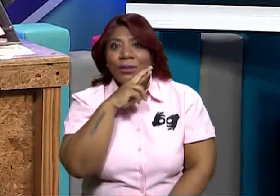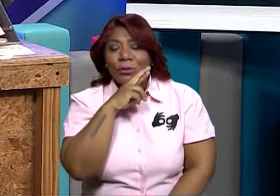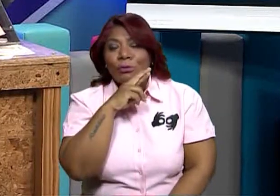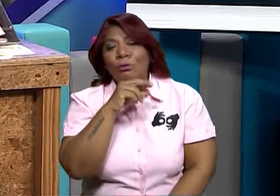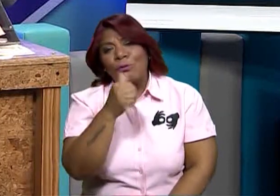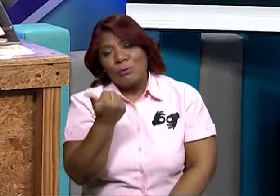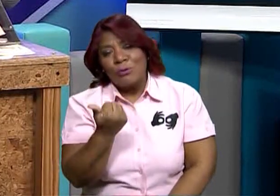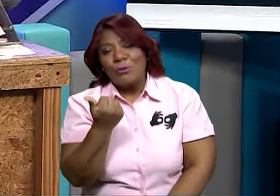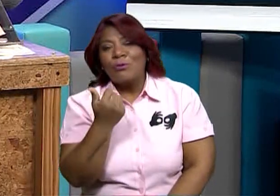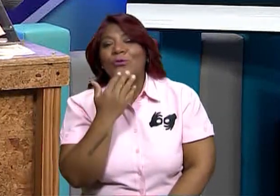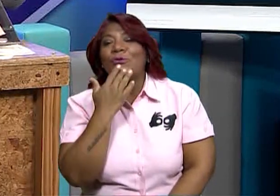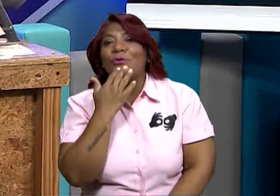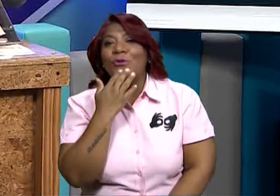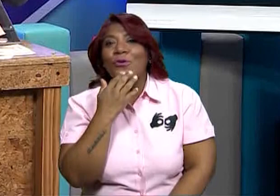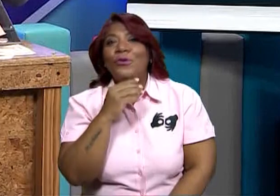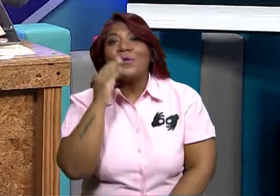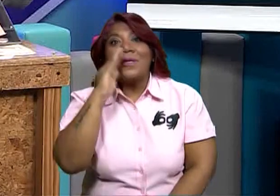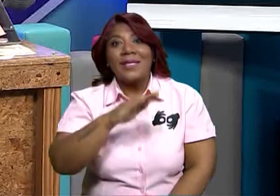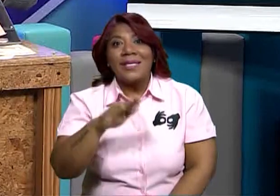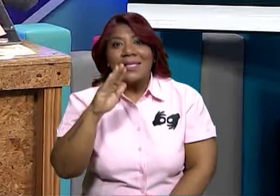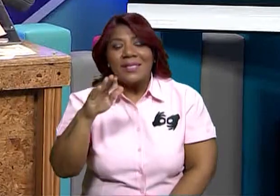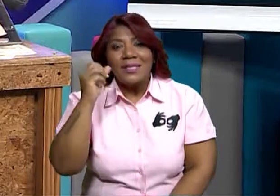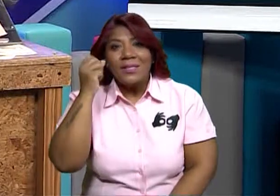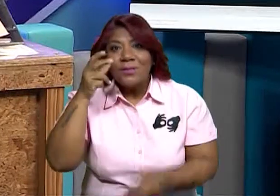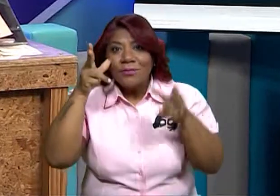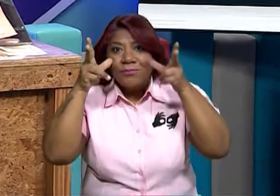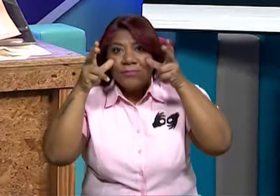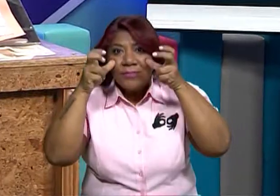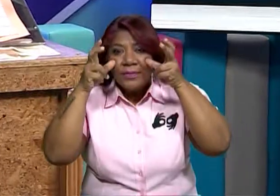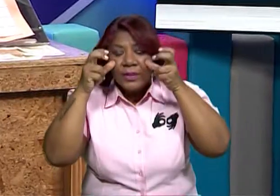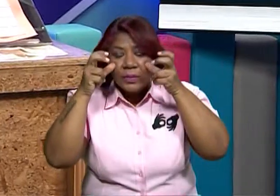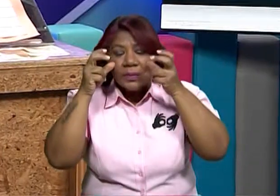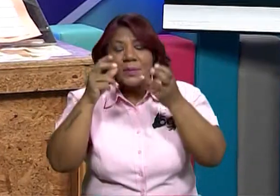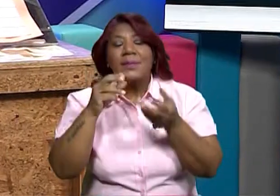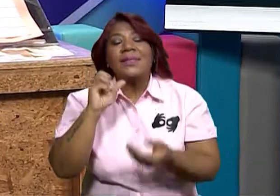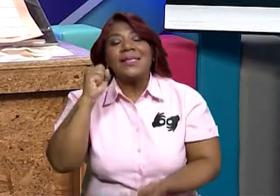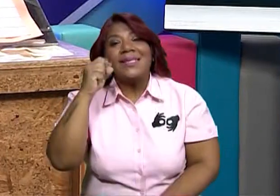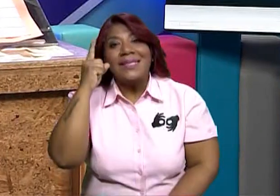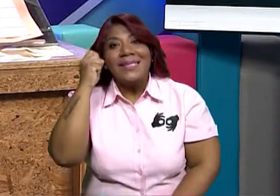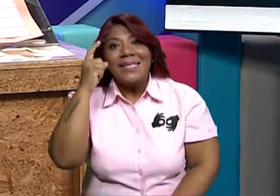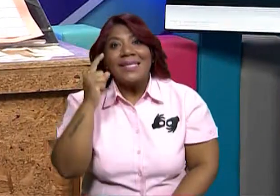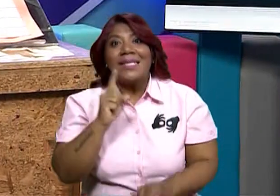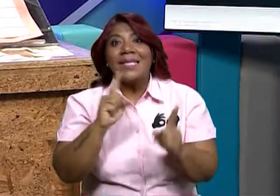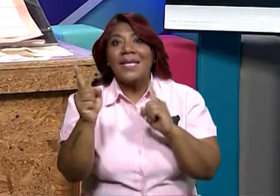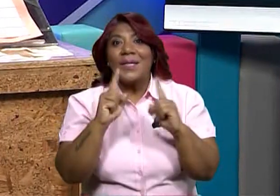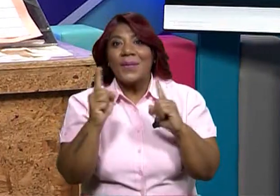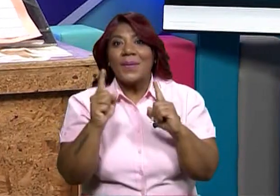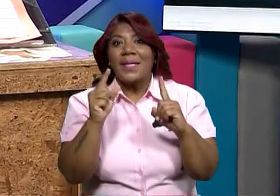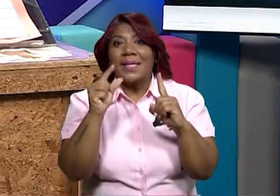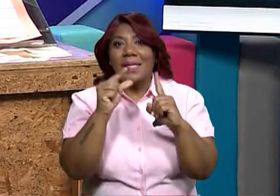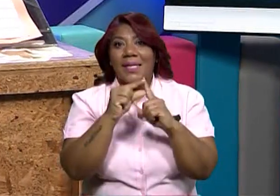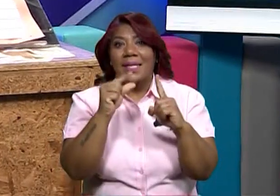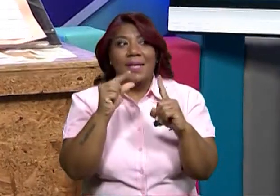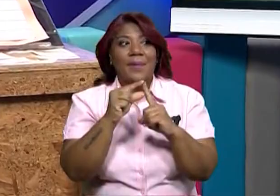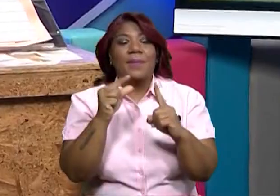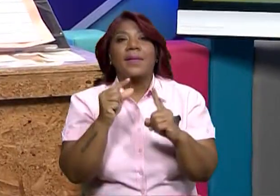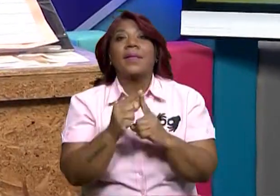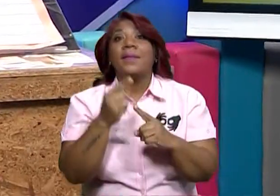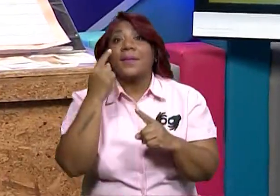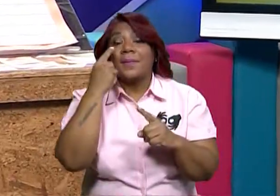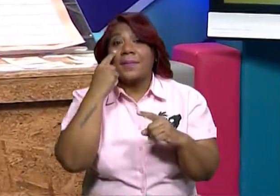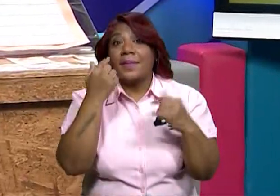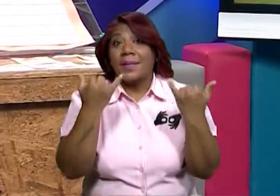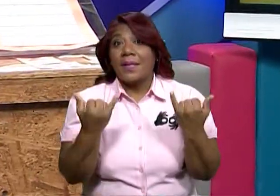reconocer qué tipo de palabra es. Ahora, vamos a una actividad, un juego que tenemos con las